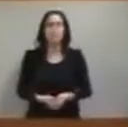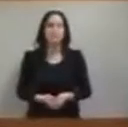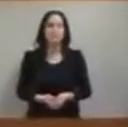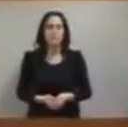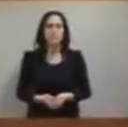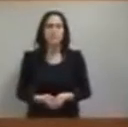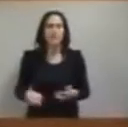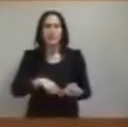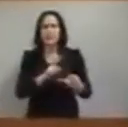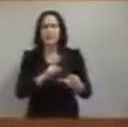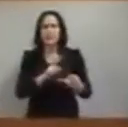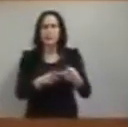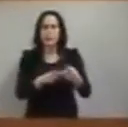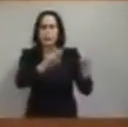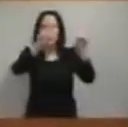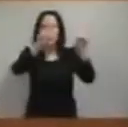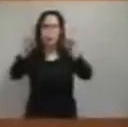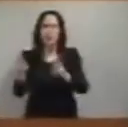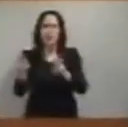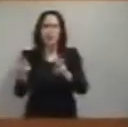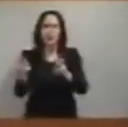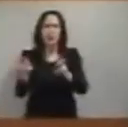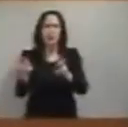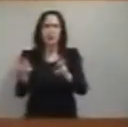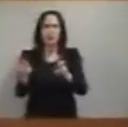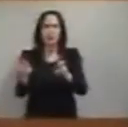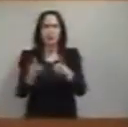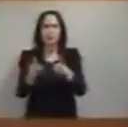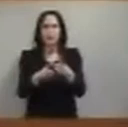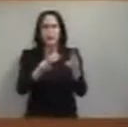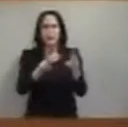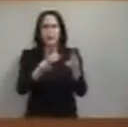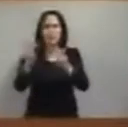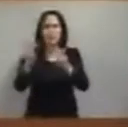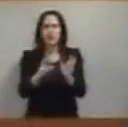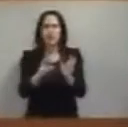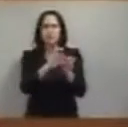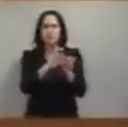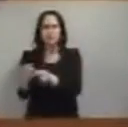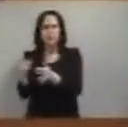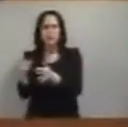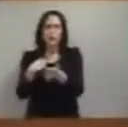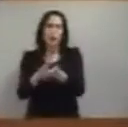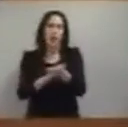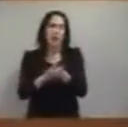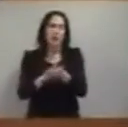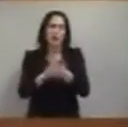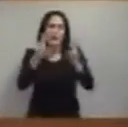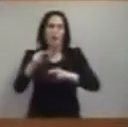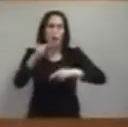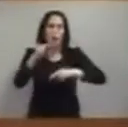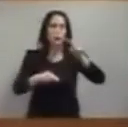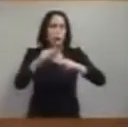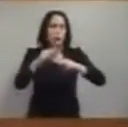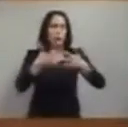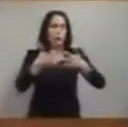La segunda cuestión, efectivamente, es un asunto relativo a, yo lo denominaba la burbuja del suelo industrial. Es cierto